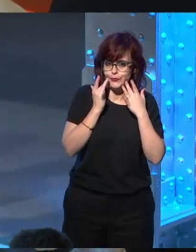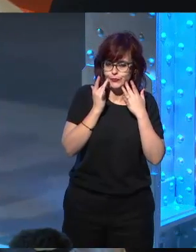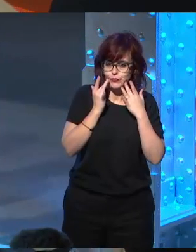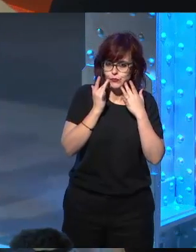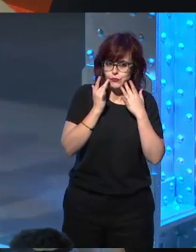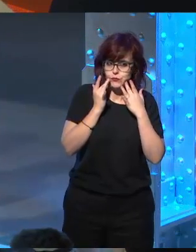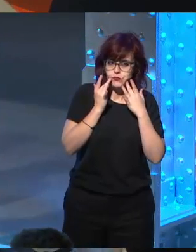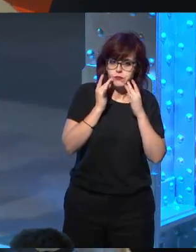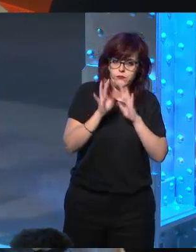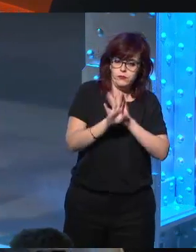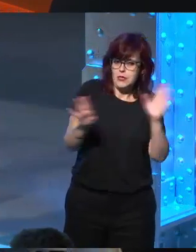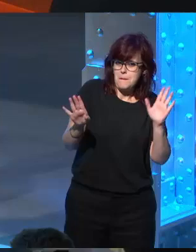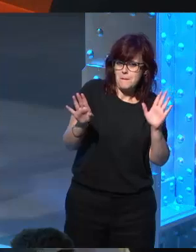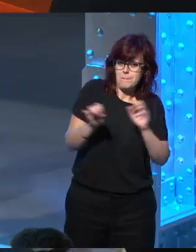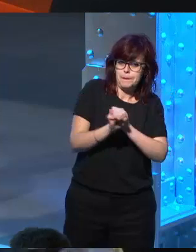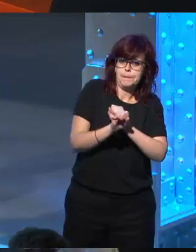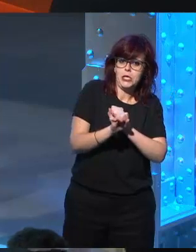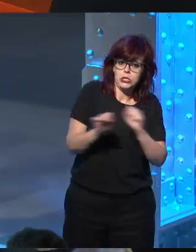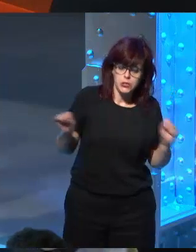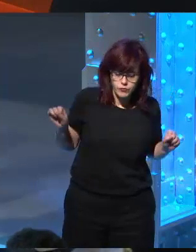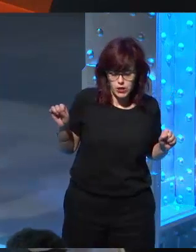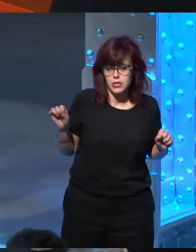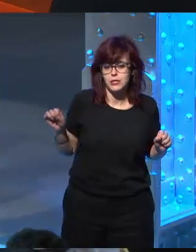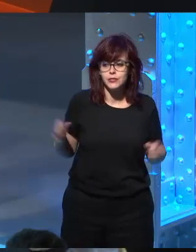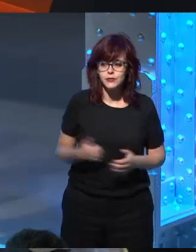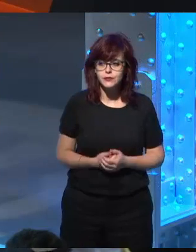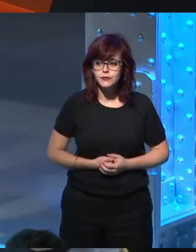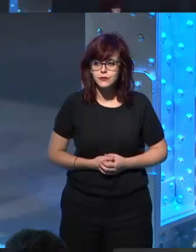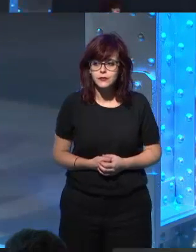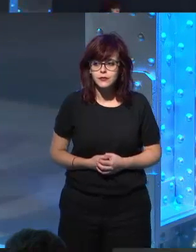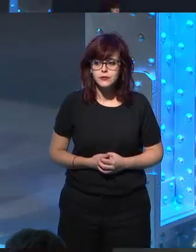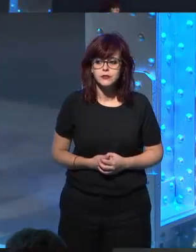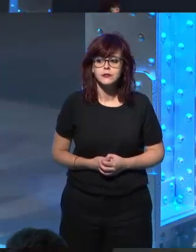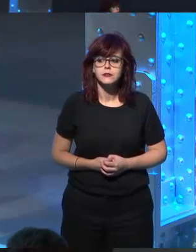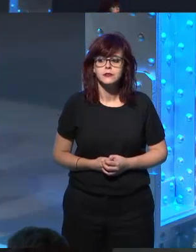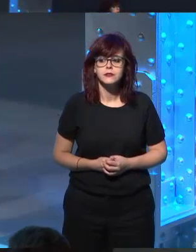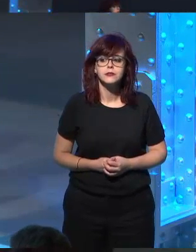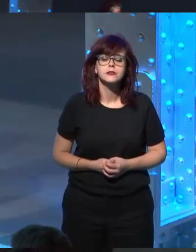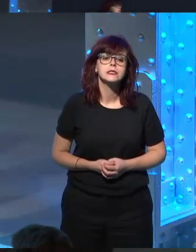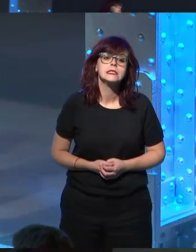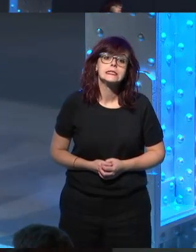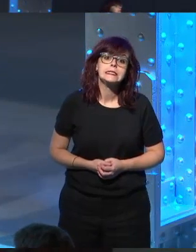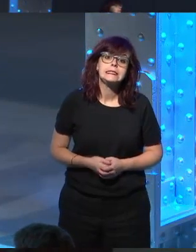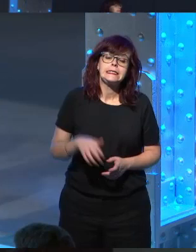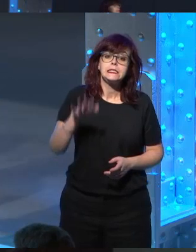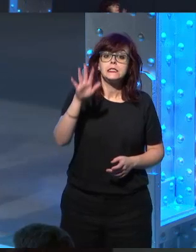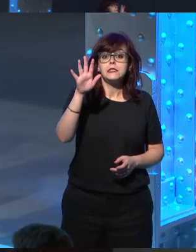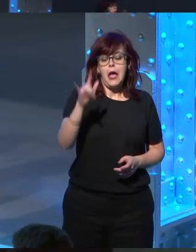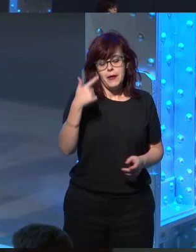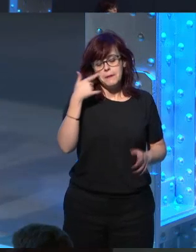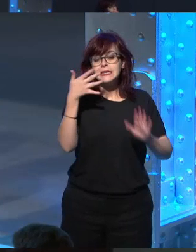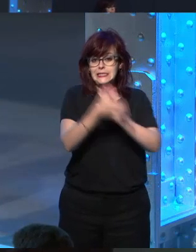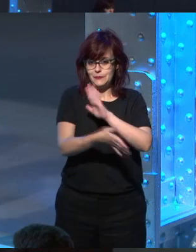es una falacia intentarlo porque es imposible. Leopoldo. Sí. No, me